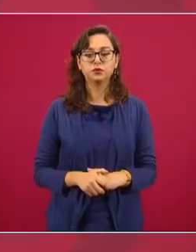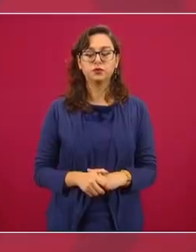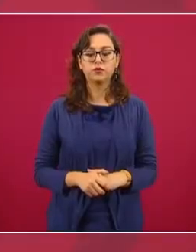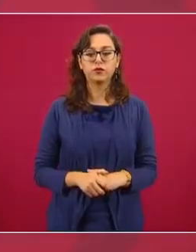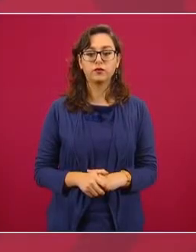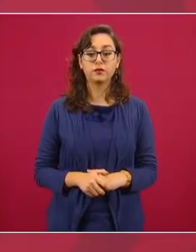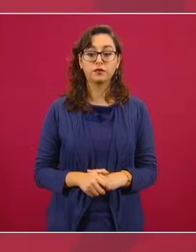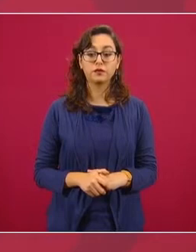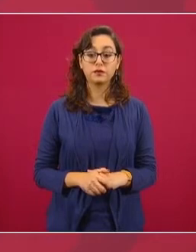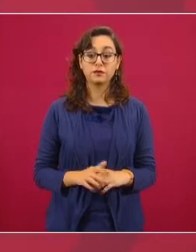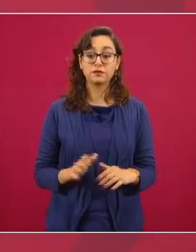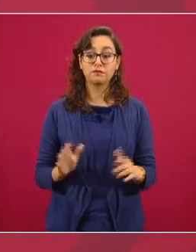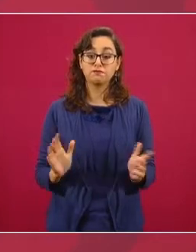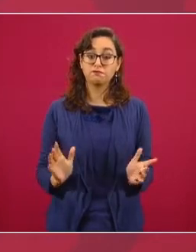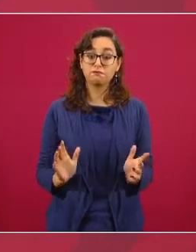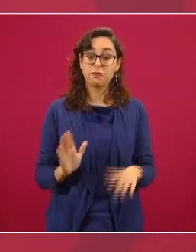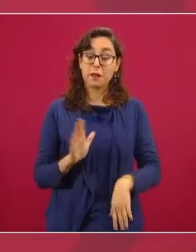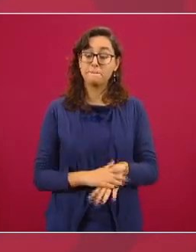estamos